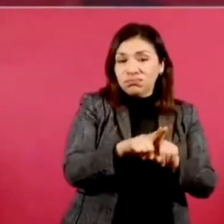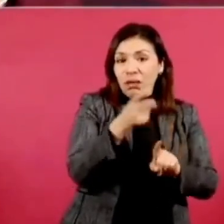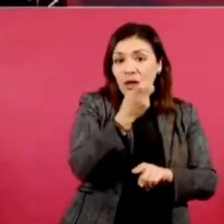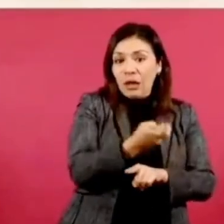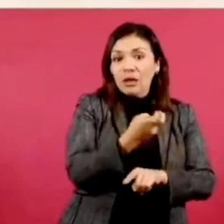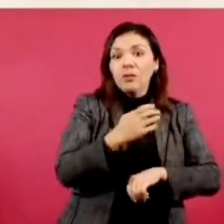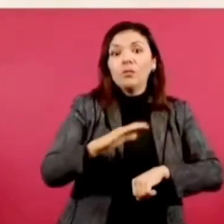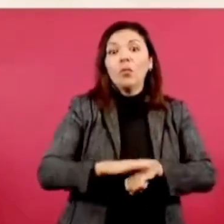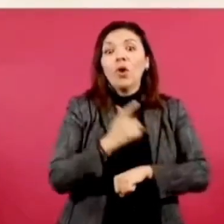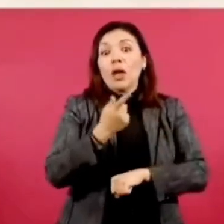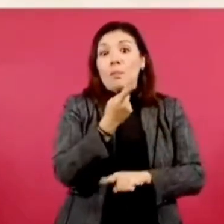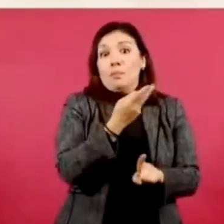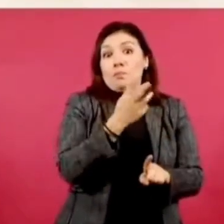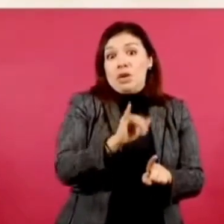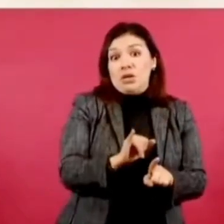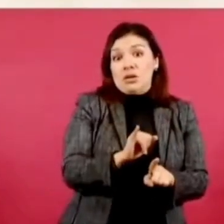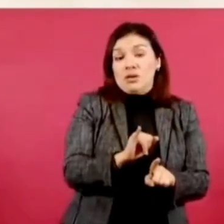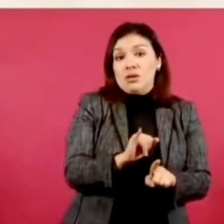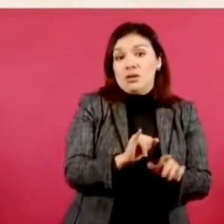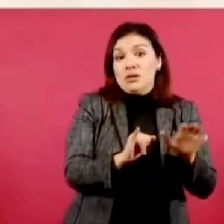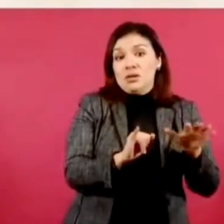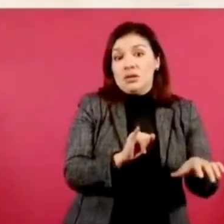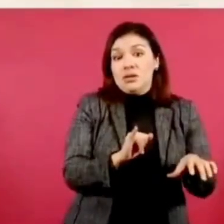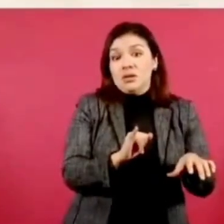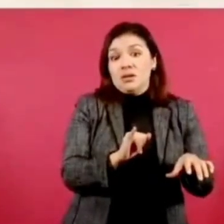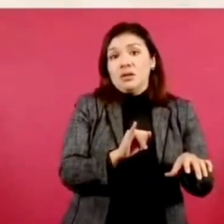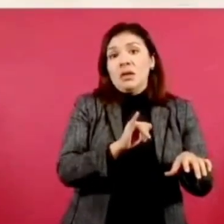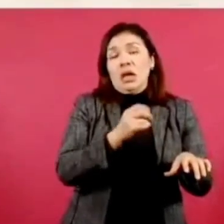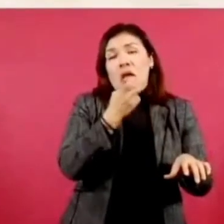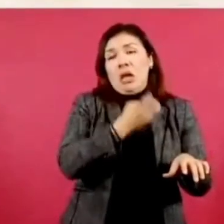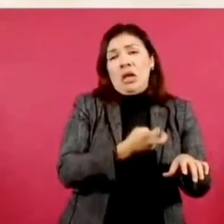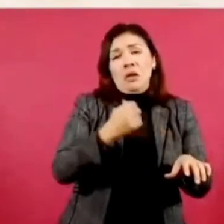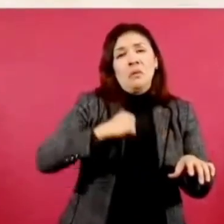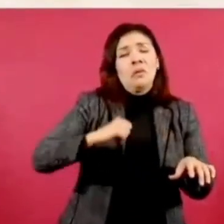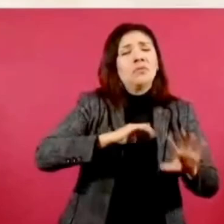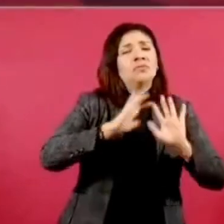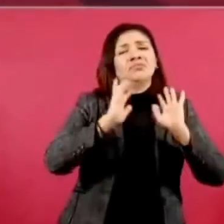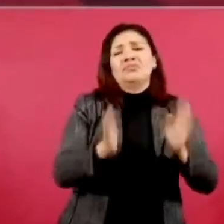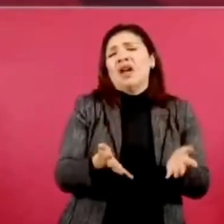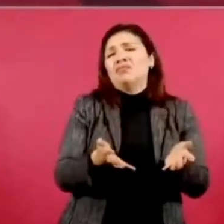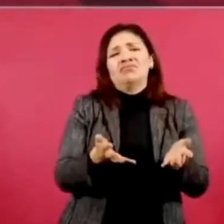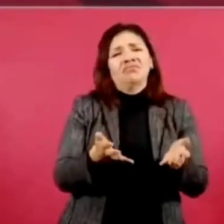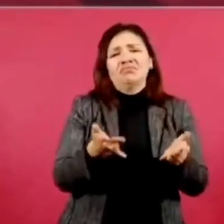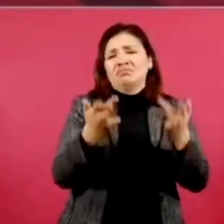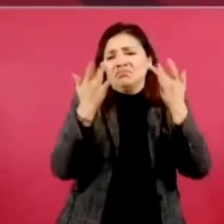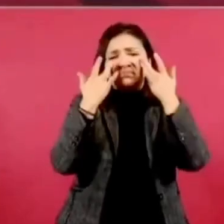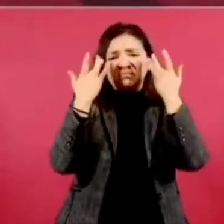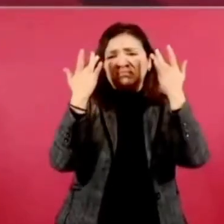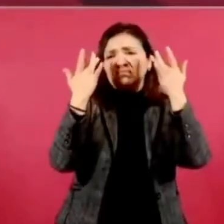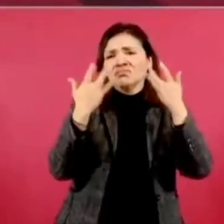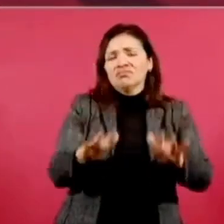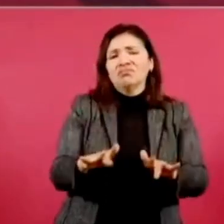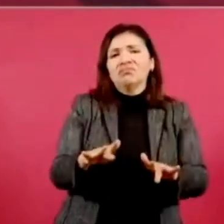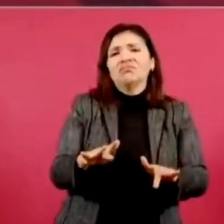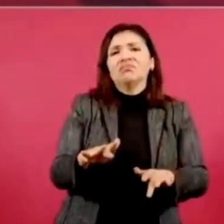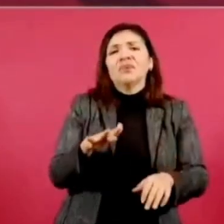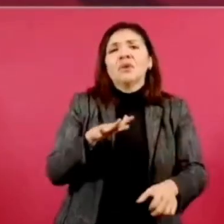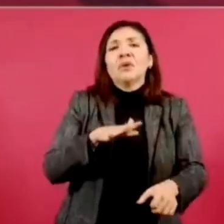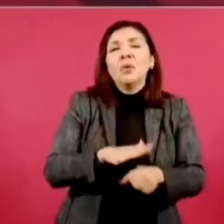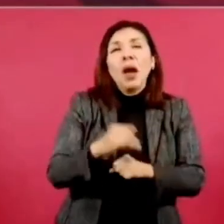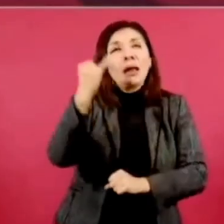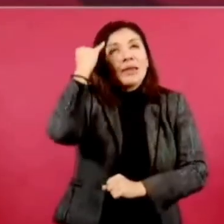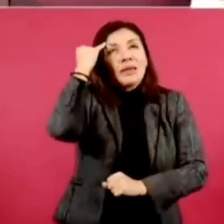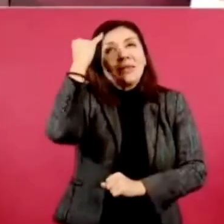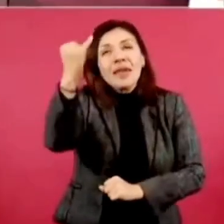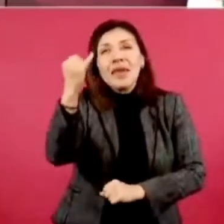porque ya el PRI ya para ese entonces ya había abandonado todos los principios de